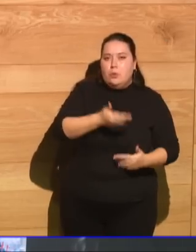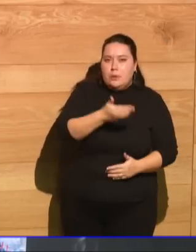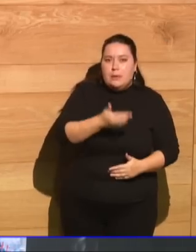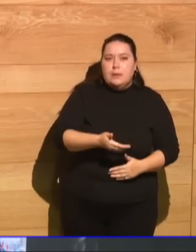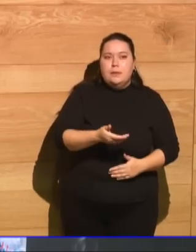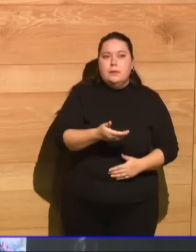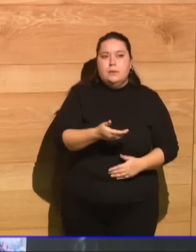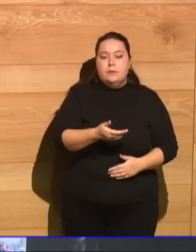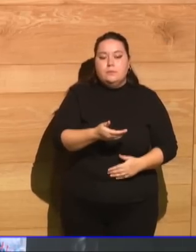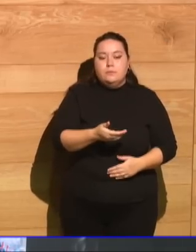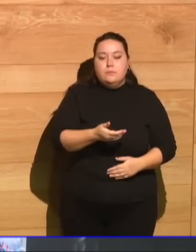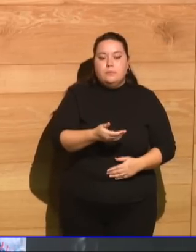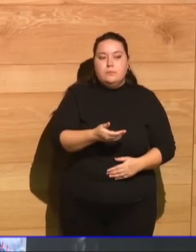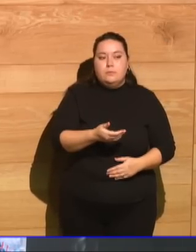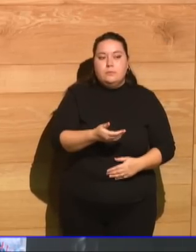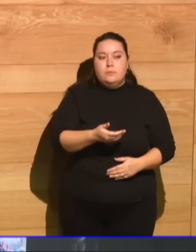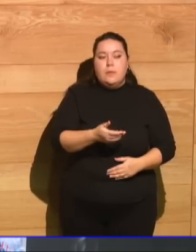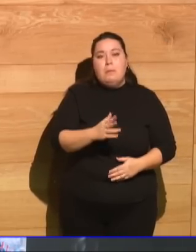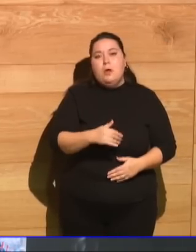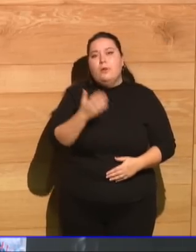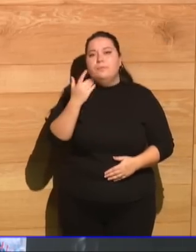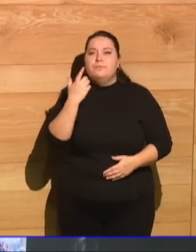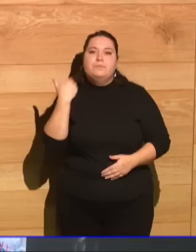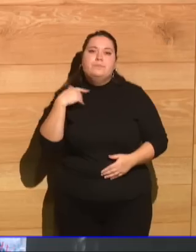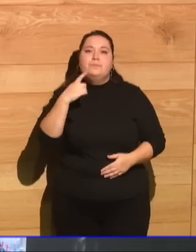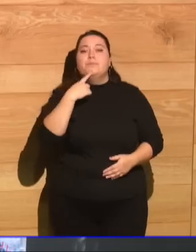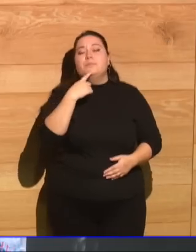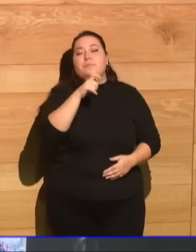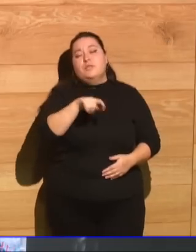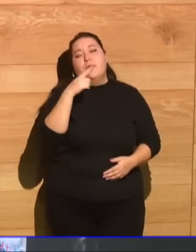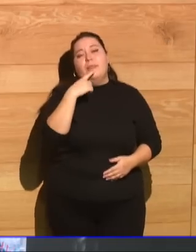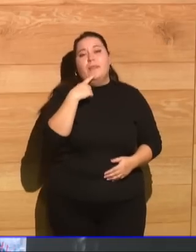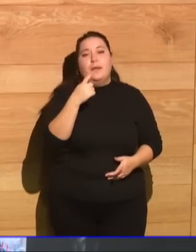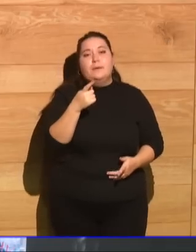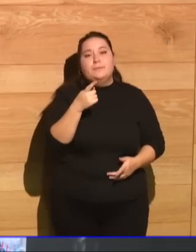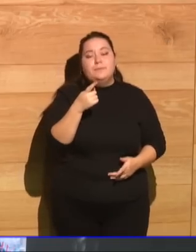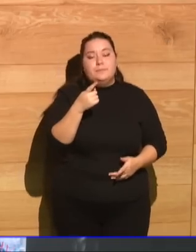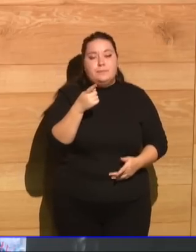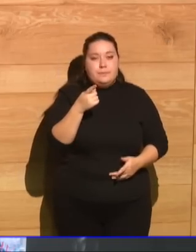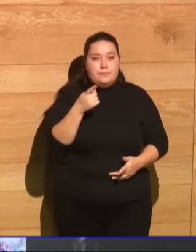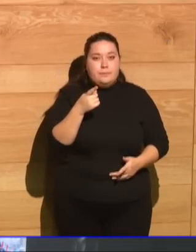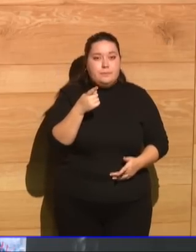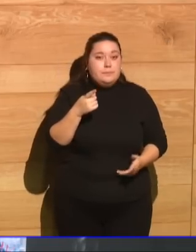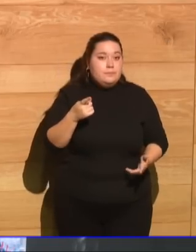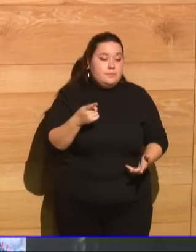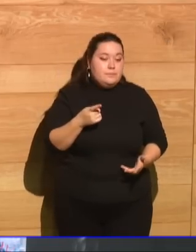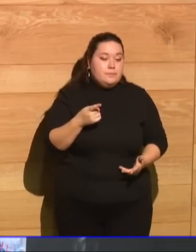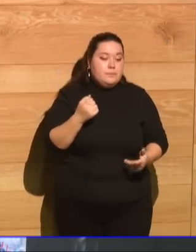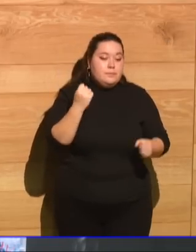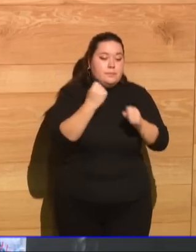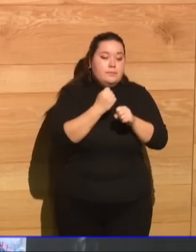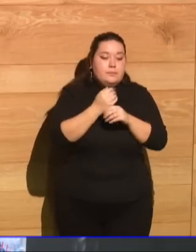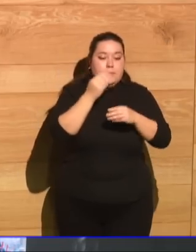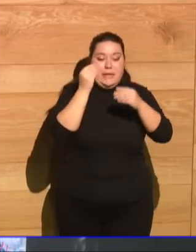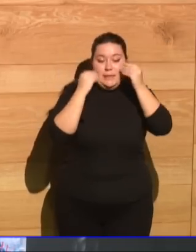director importante, pero se le tachaba, después hablaremos de ello, de esteticista, en ocasiones de